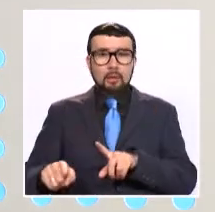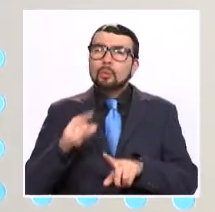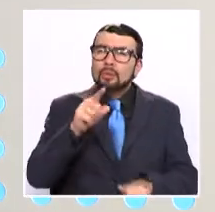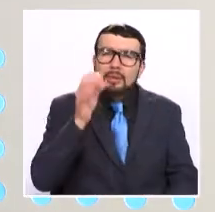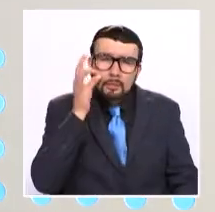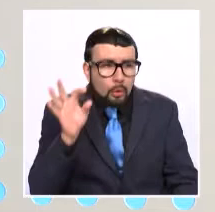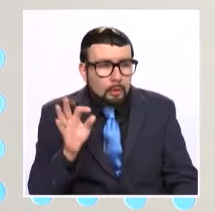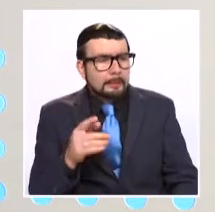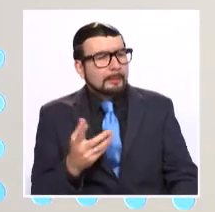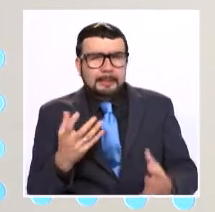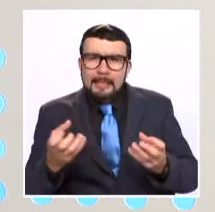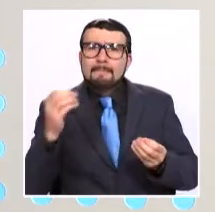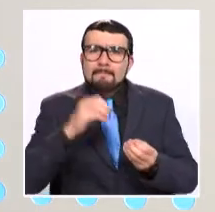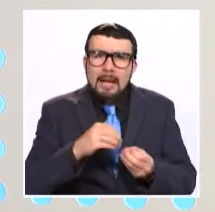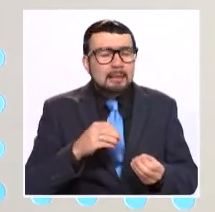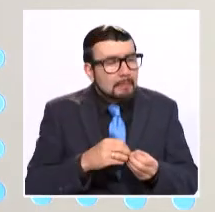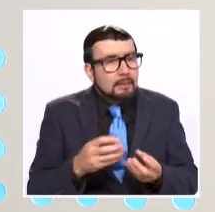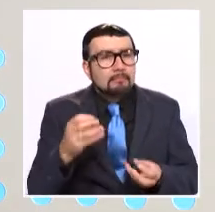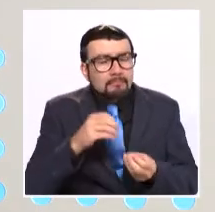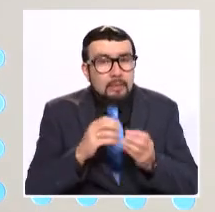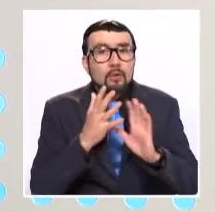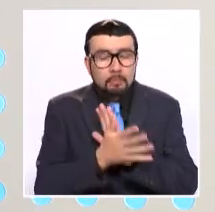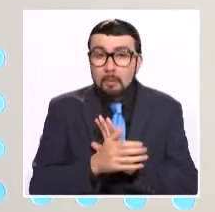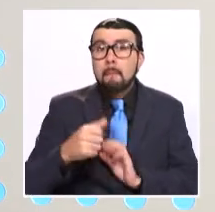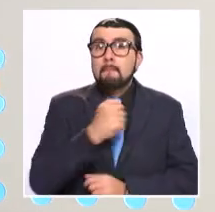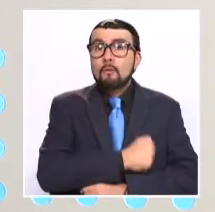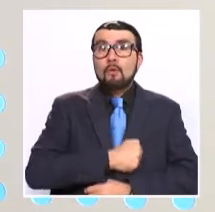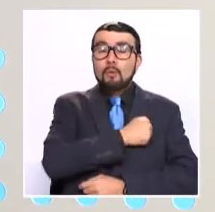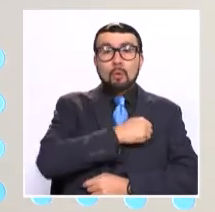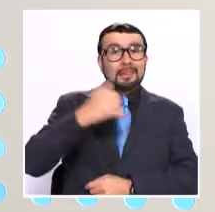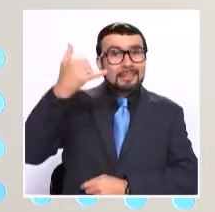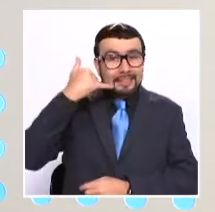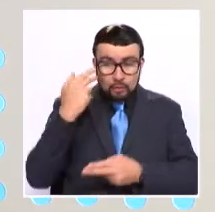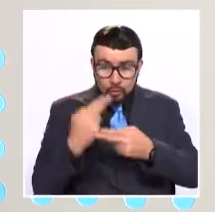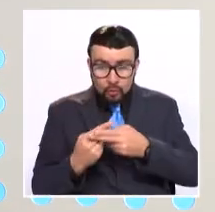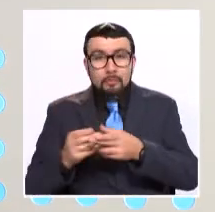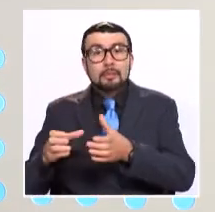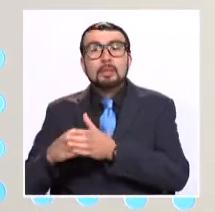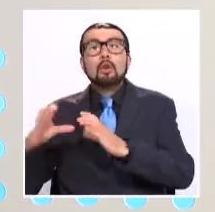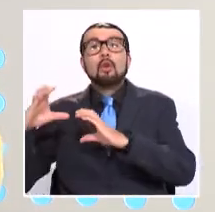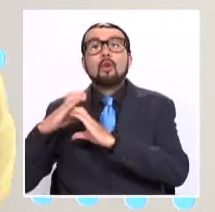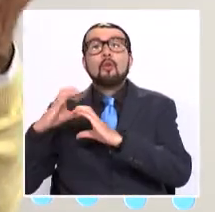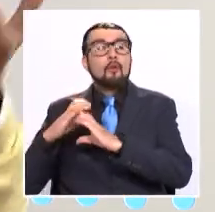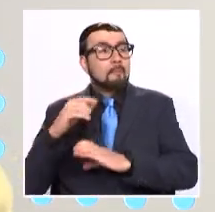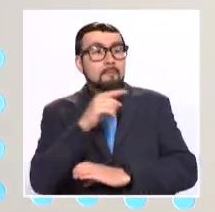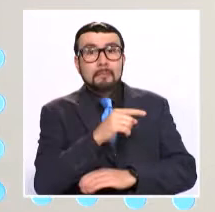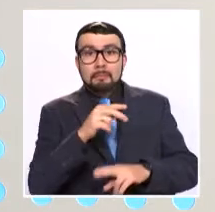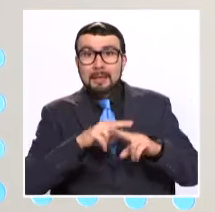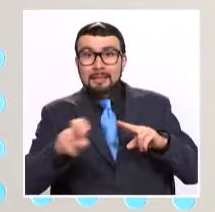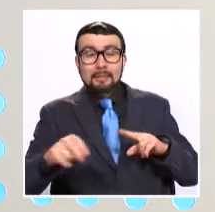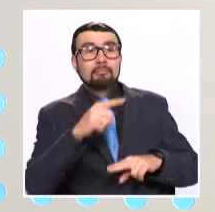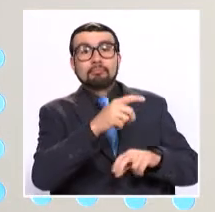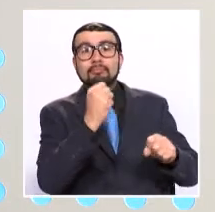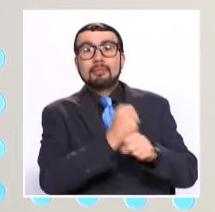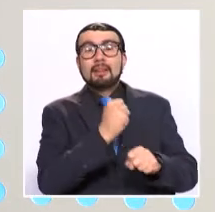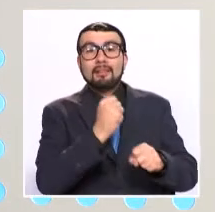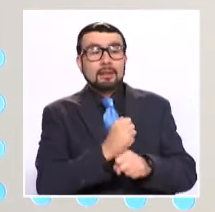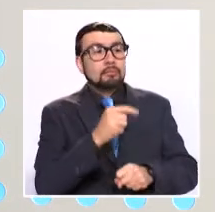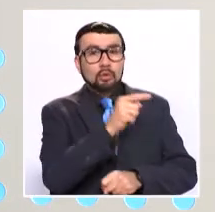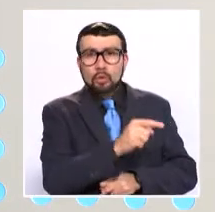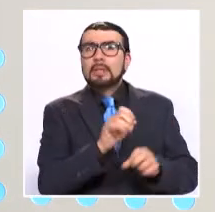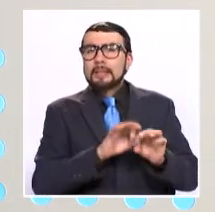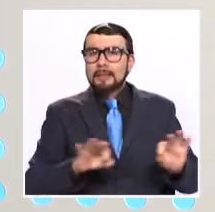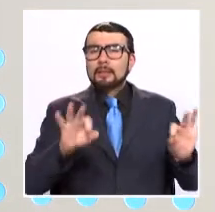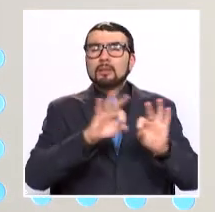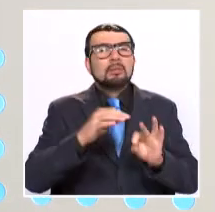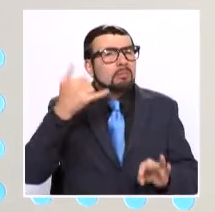pronto la quieren ampliar, yo quiero que tengan un teléfono fijo de Manizales, de Confal Manizales, donde ellos están haciendo estas grandes campañas educativas,